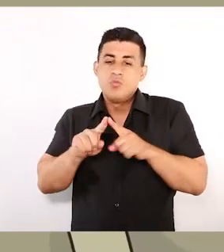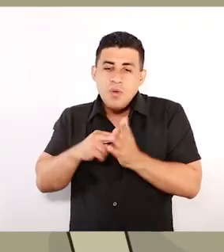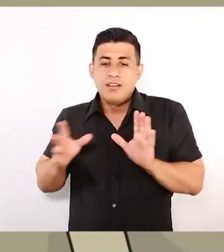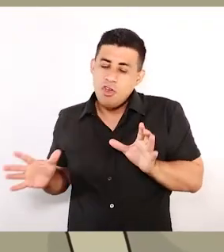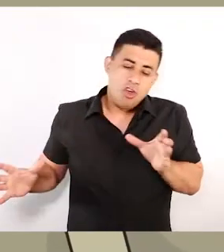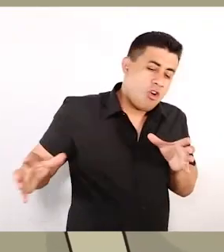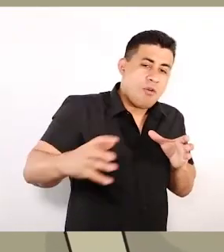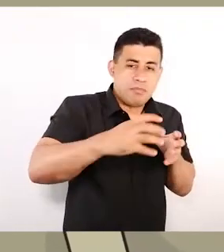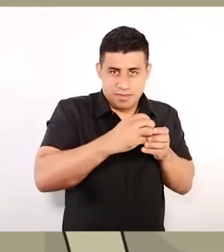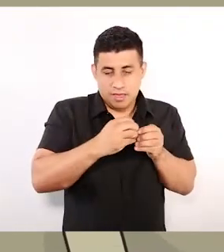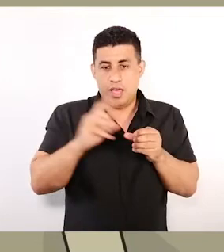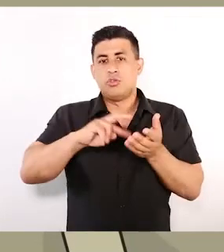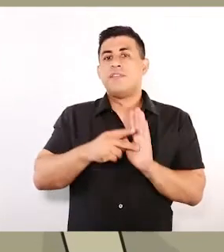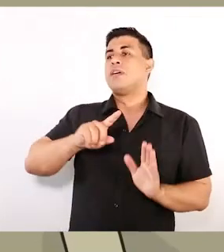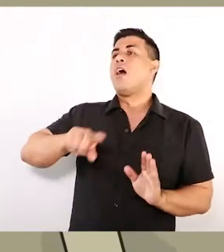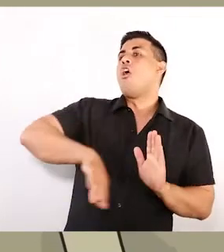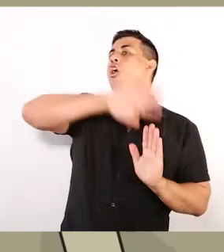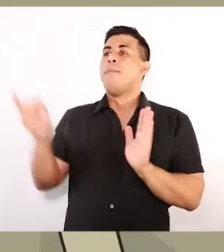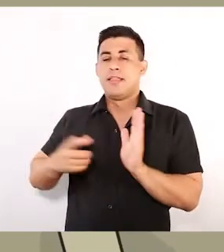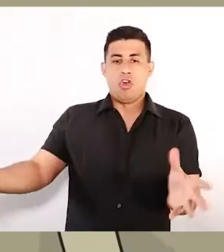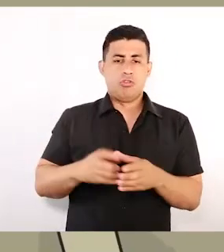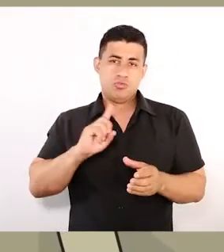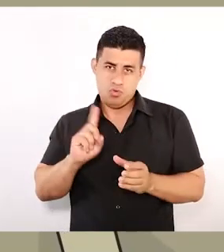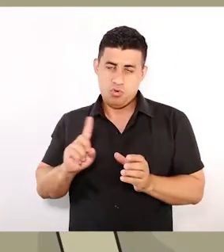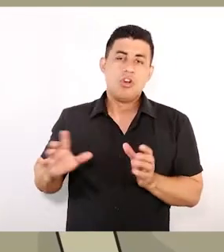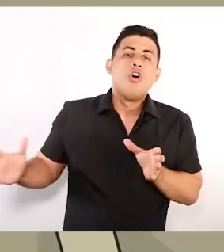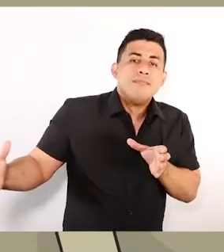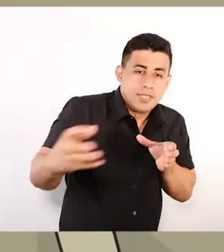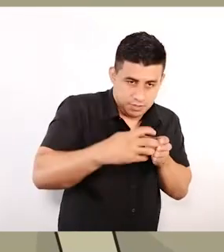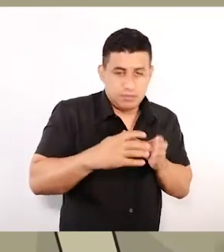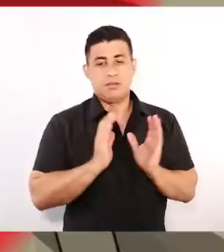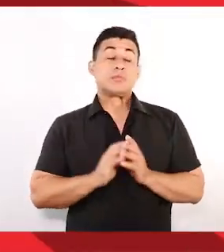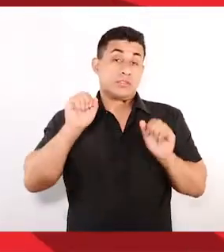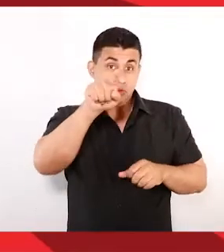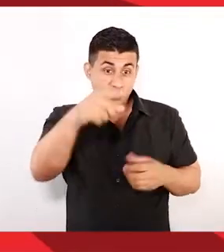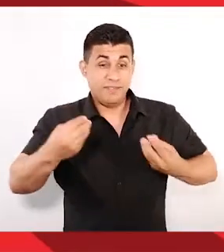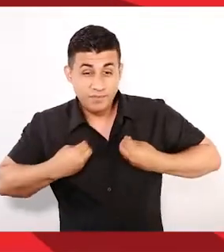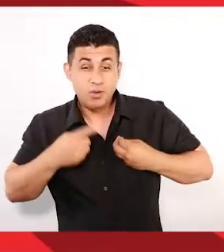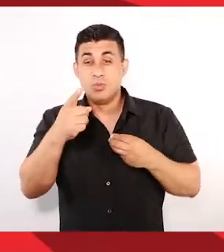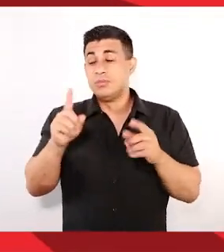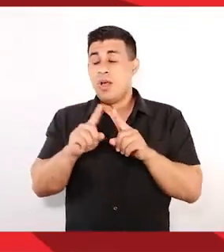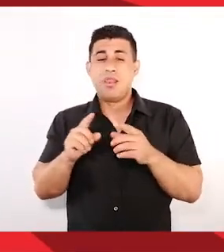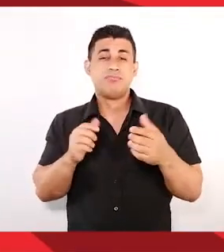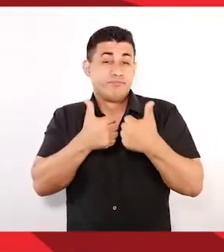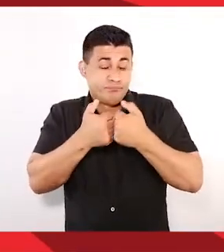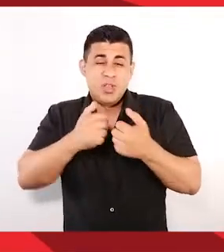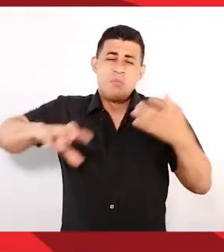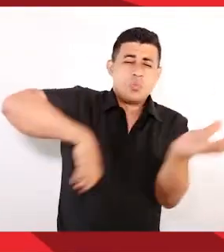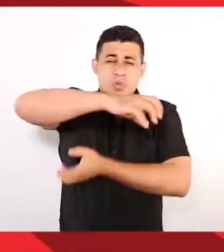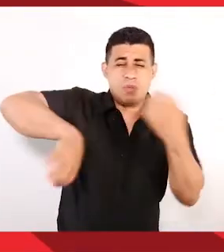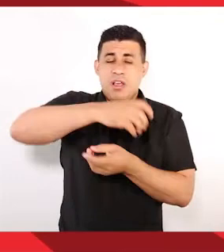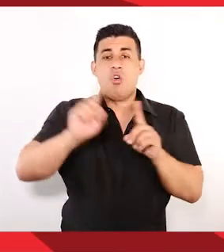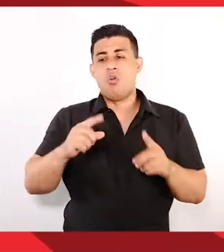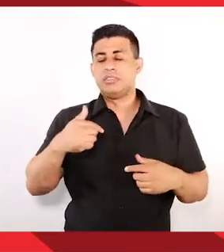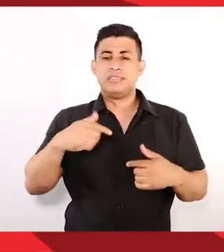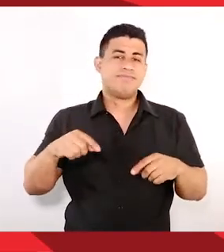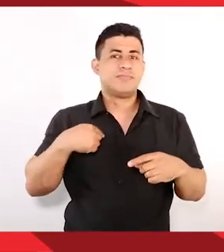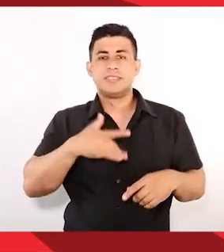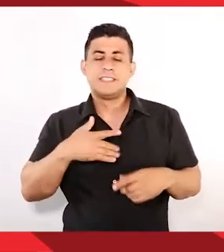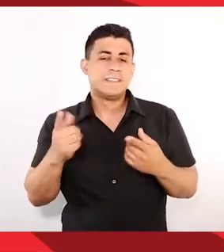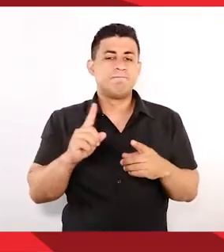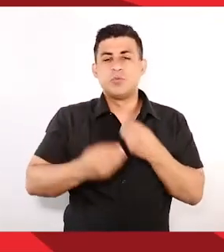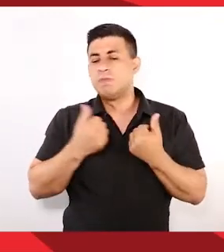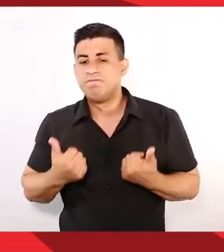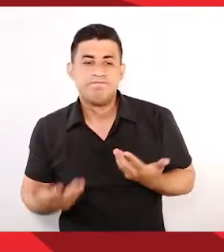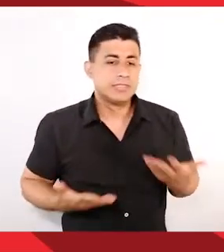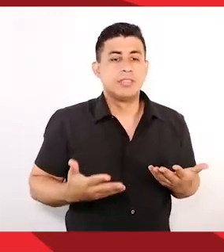amor con los demás. El amor complementa, no completa. Y si estás viviendo una relación tóxica o